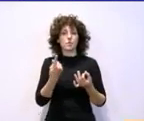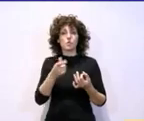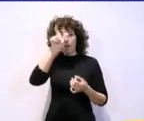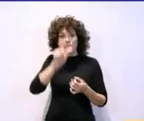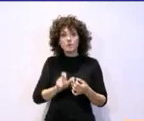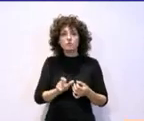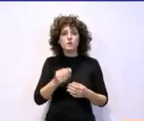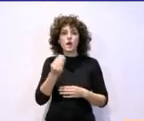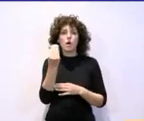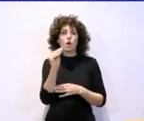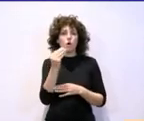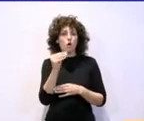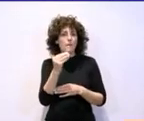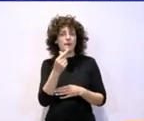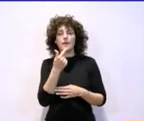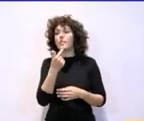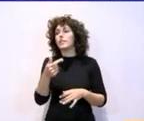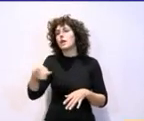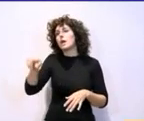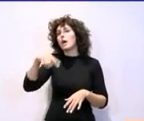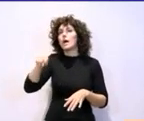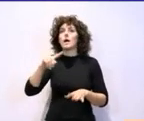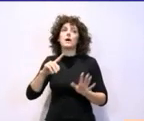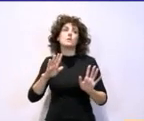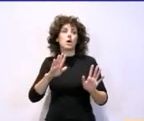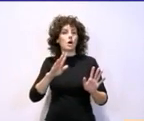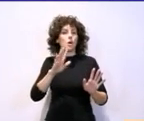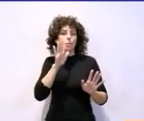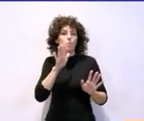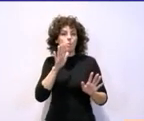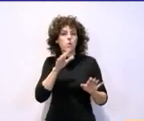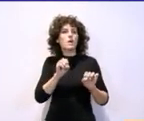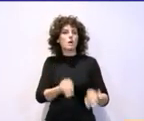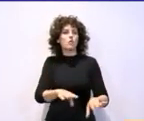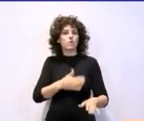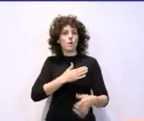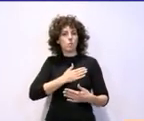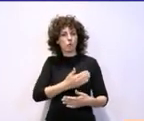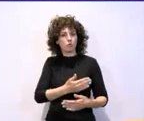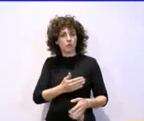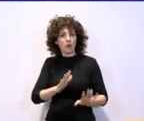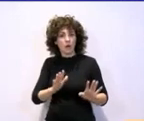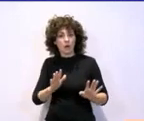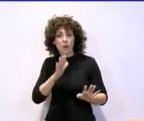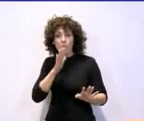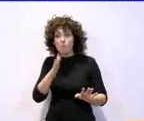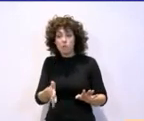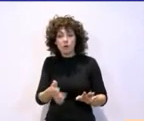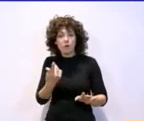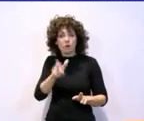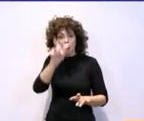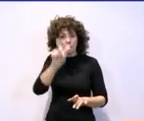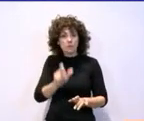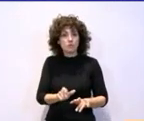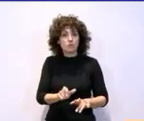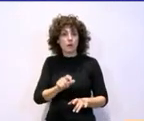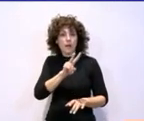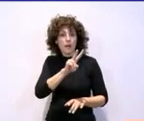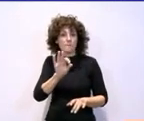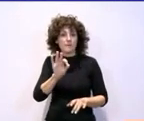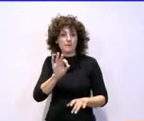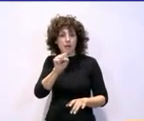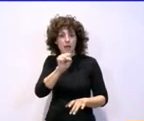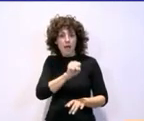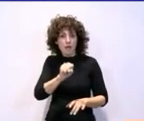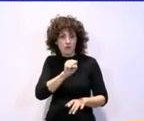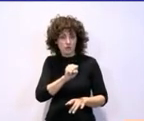persona joven, dicen ustedes, no, es que la gente renuncia voluntariamente. Quizá porque una persona de 20 años, cuando